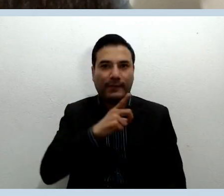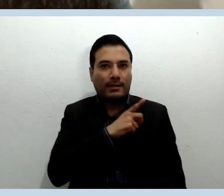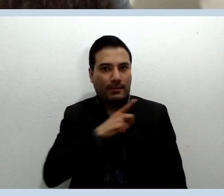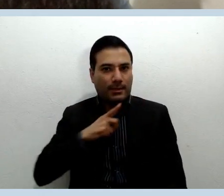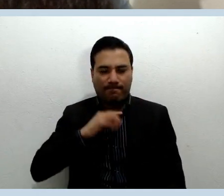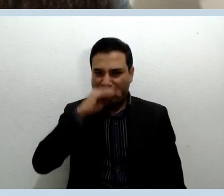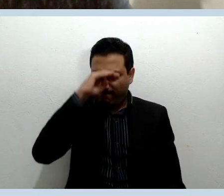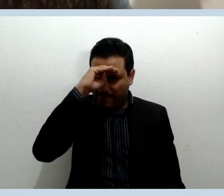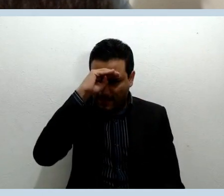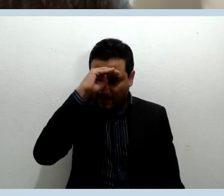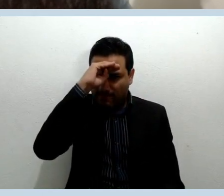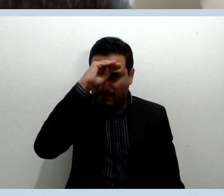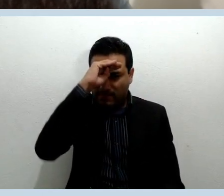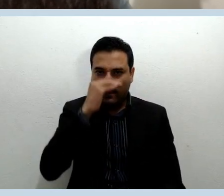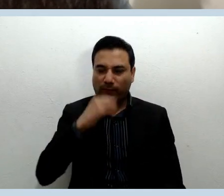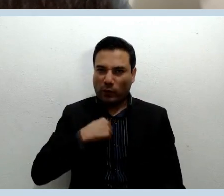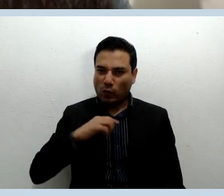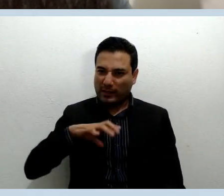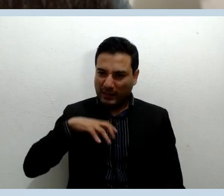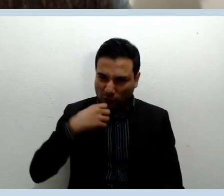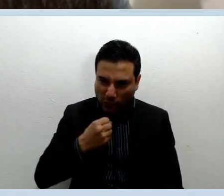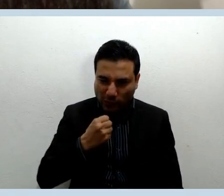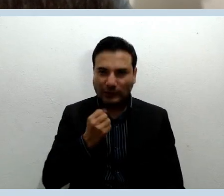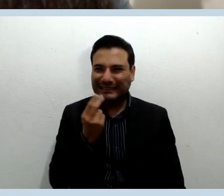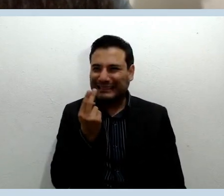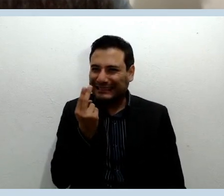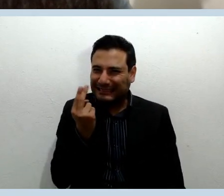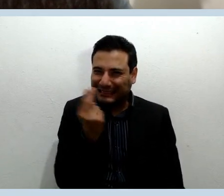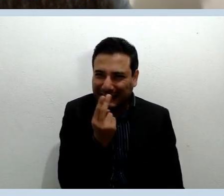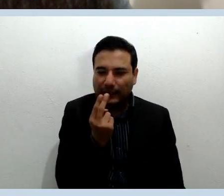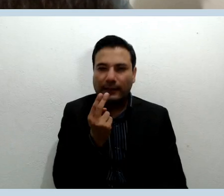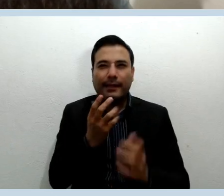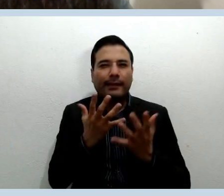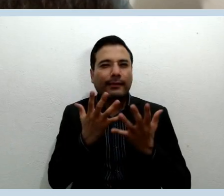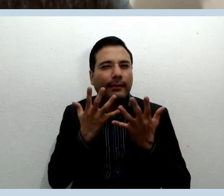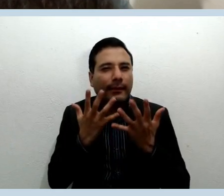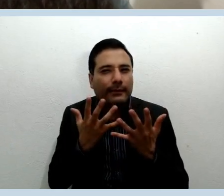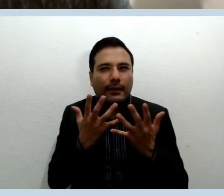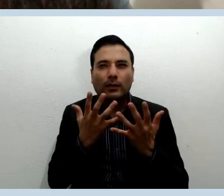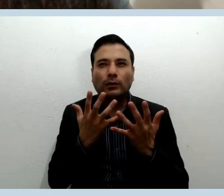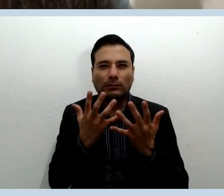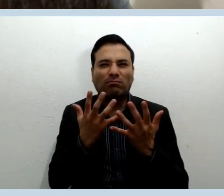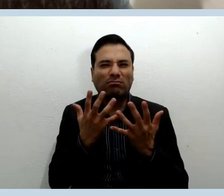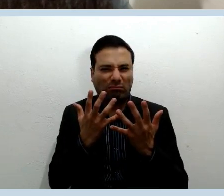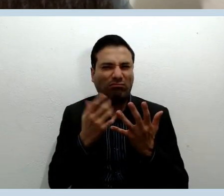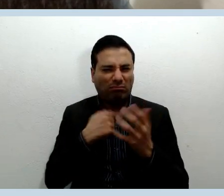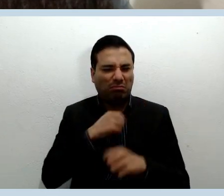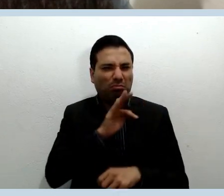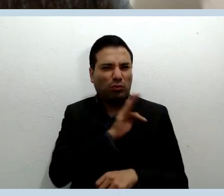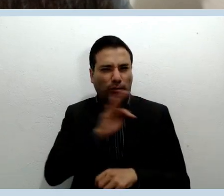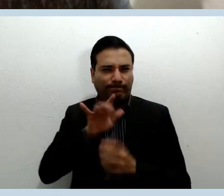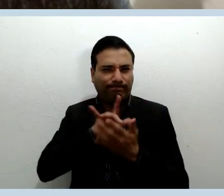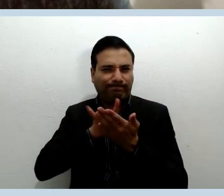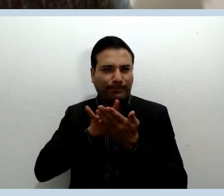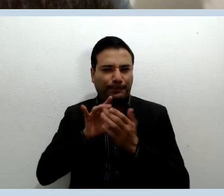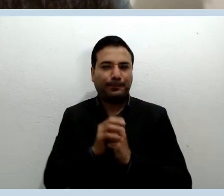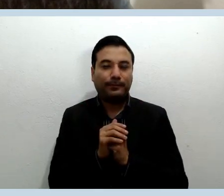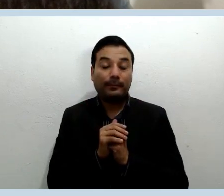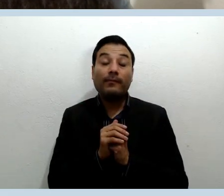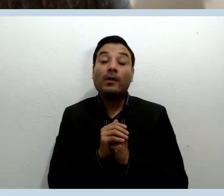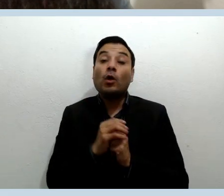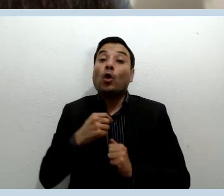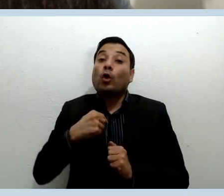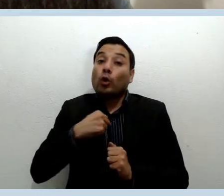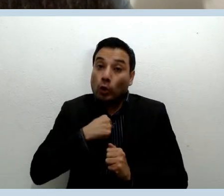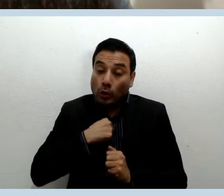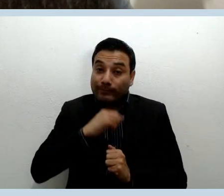capacidades nuestras necesidades y nuestros deseos y yo ahí reflexionaba que en el teatro